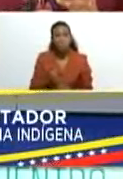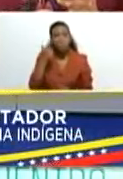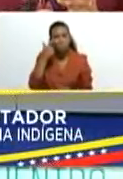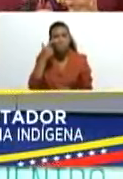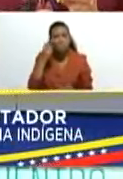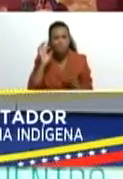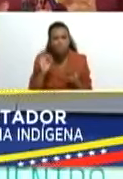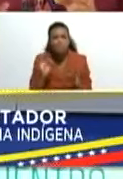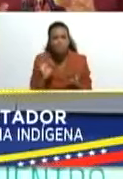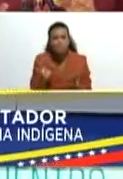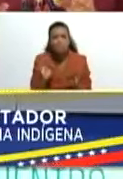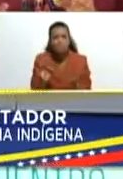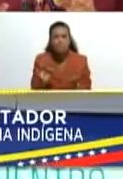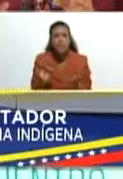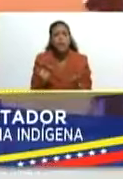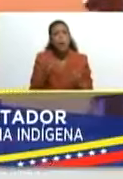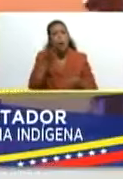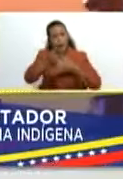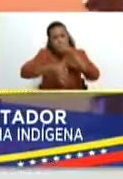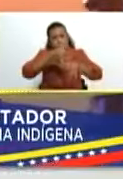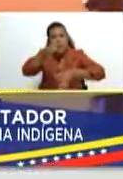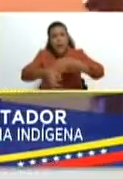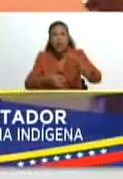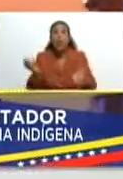ustedes, estábamos diciendo,